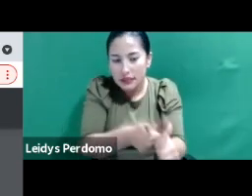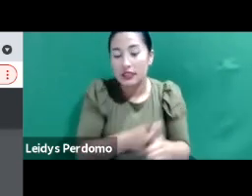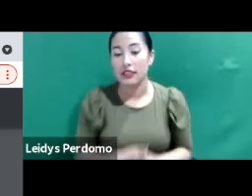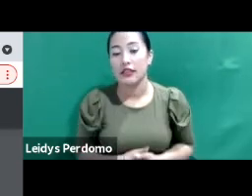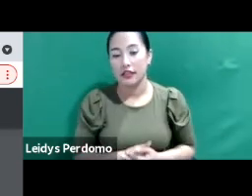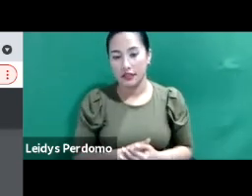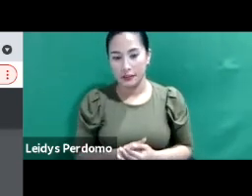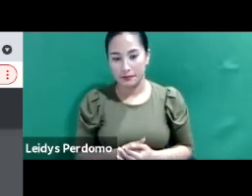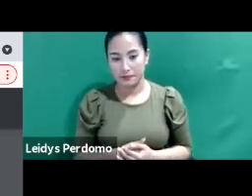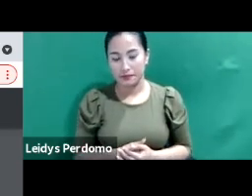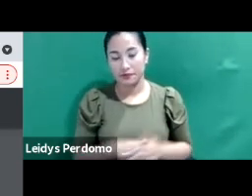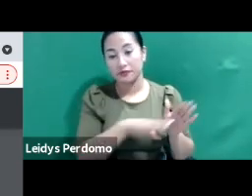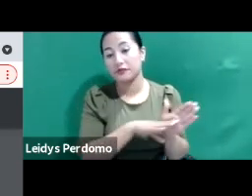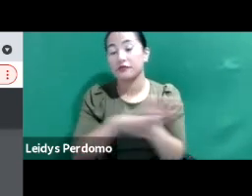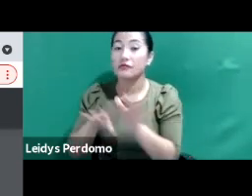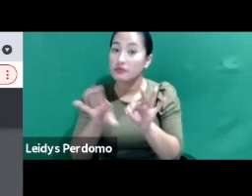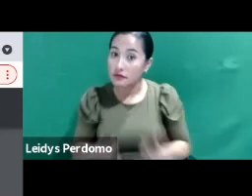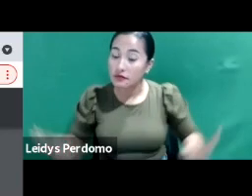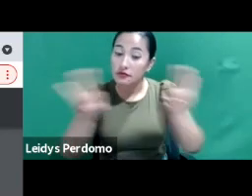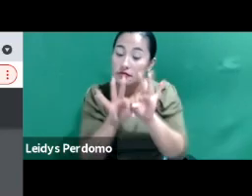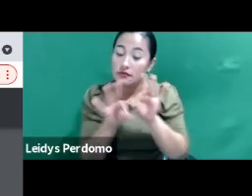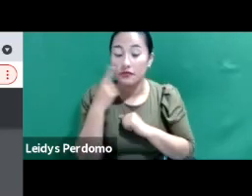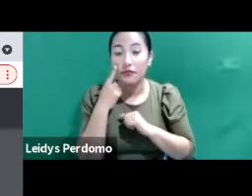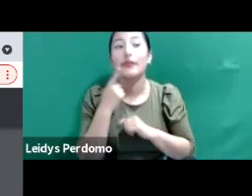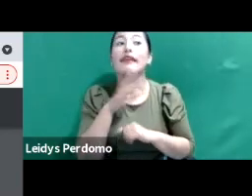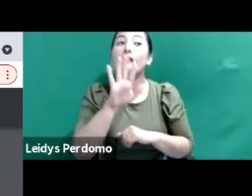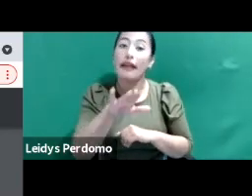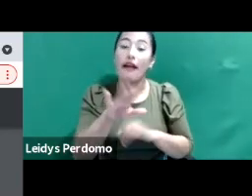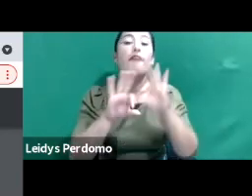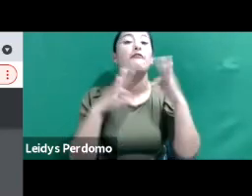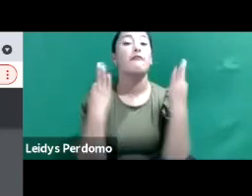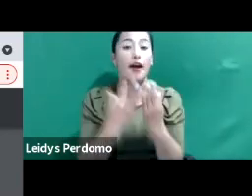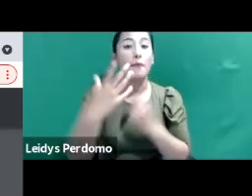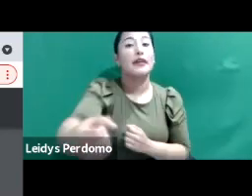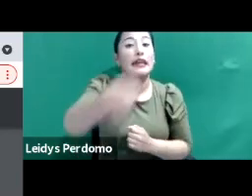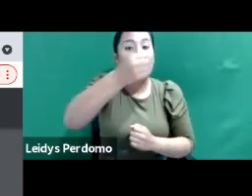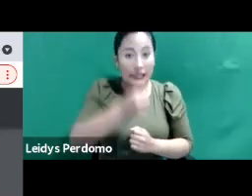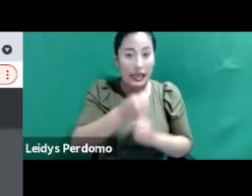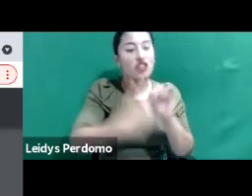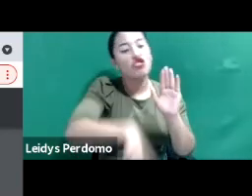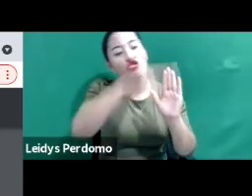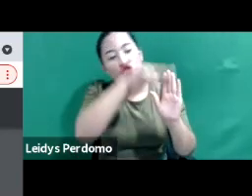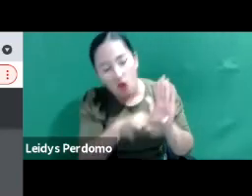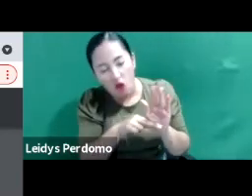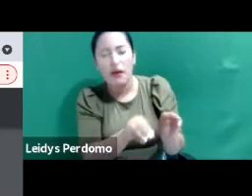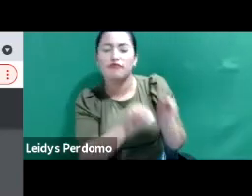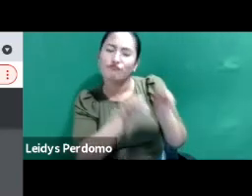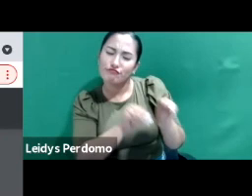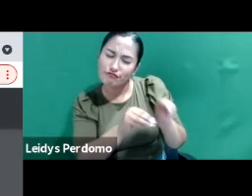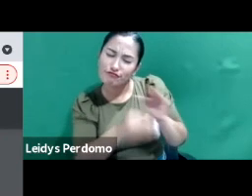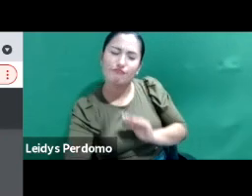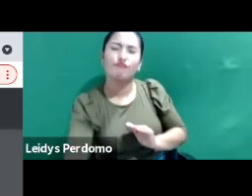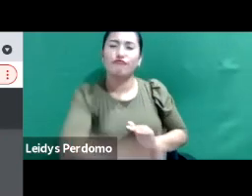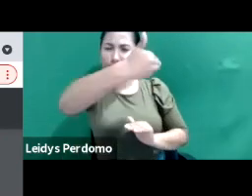Niños, sería importante involucrar a la familia con relación en cuanto a las normas, pautas de crianza, proceso